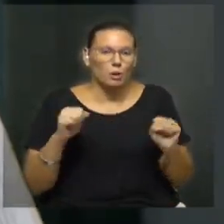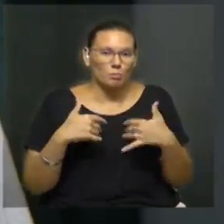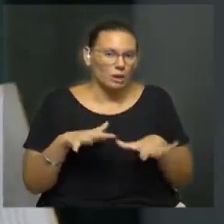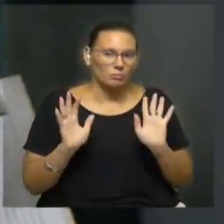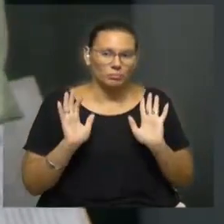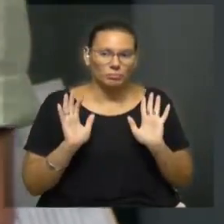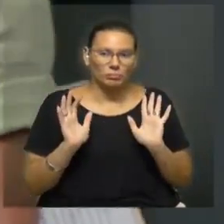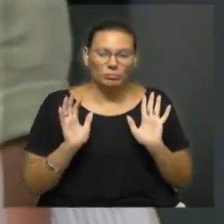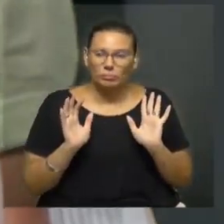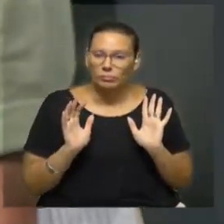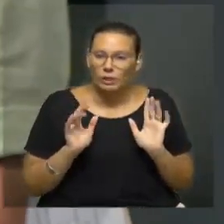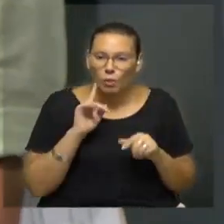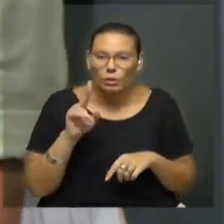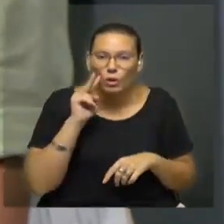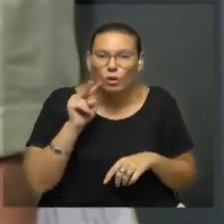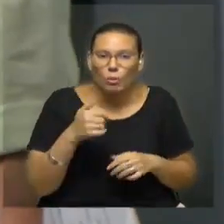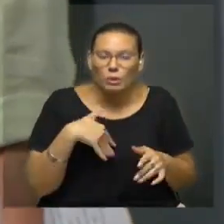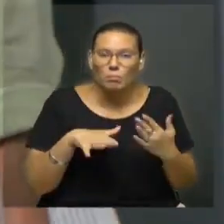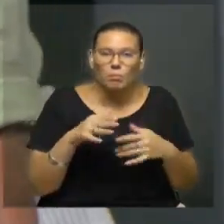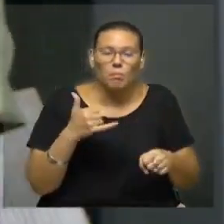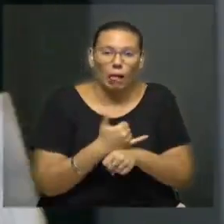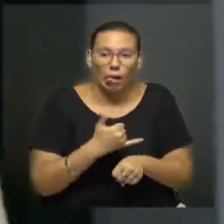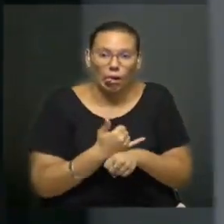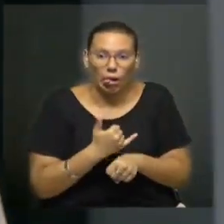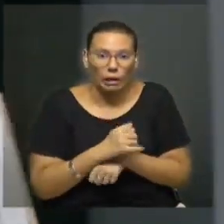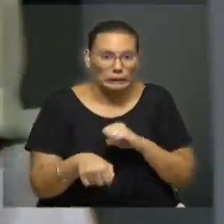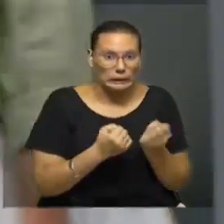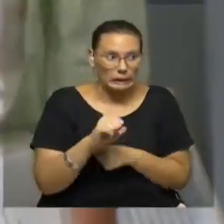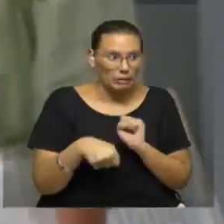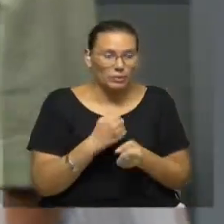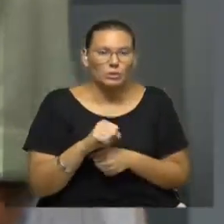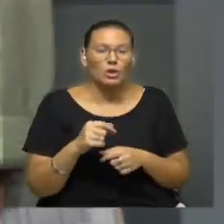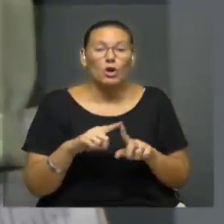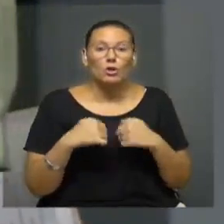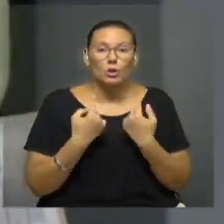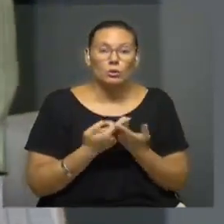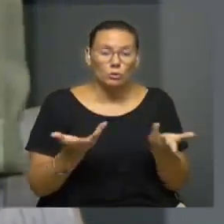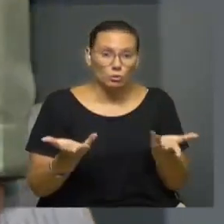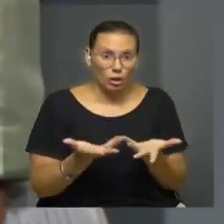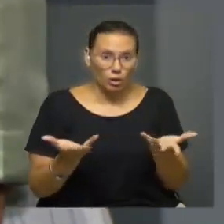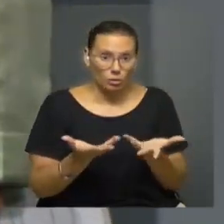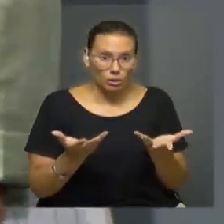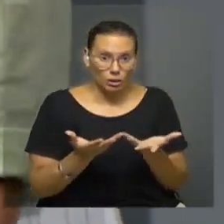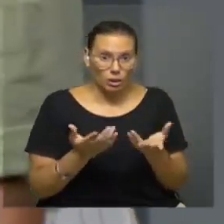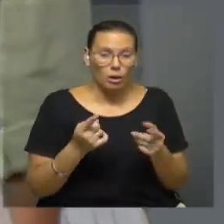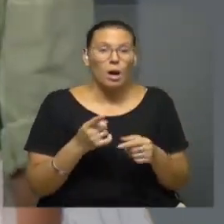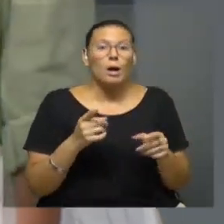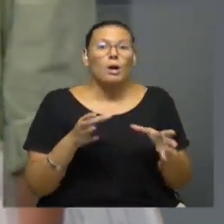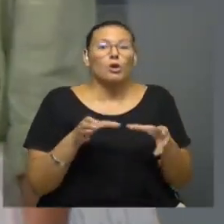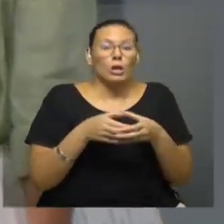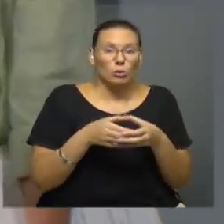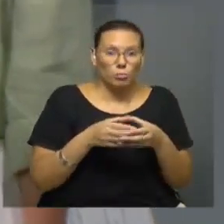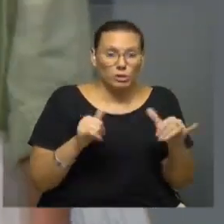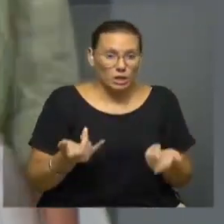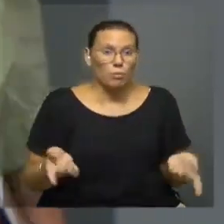Total. Cuando lo vi me empecé a equivocar. Nosotros lo dejamos en el primer bloque con Pecho de Fierro y